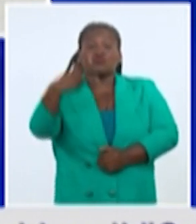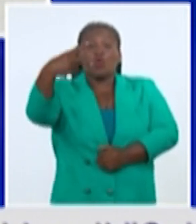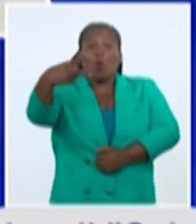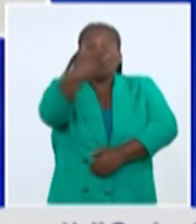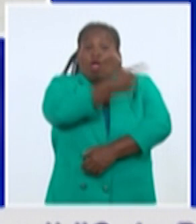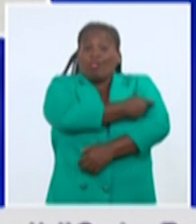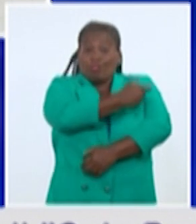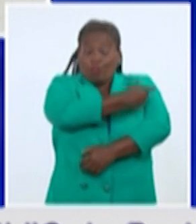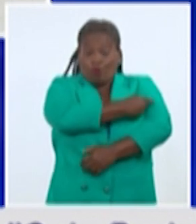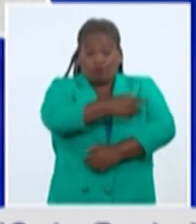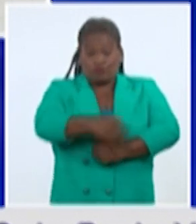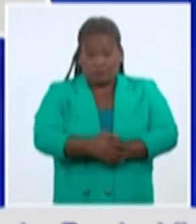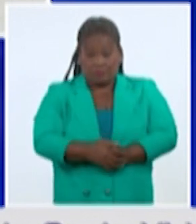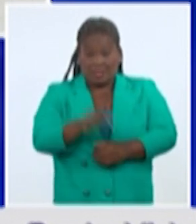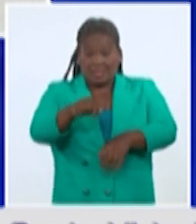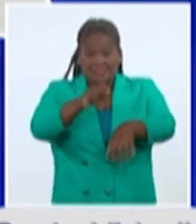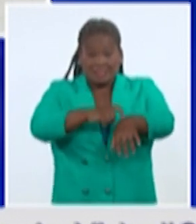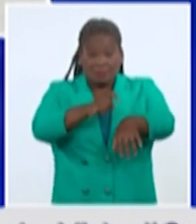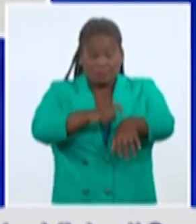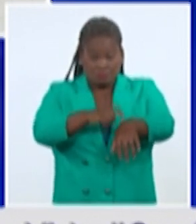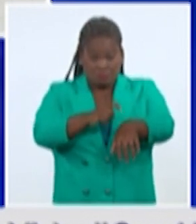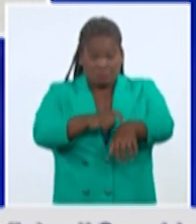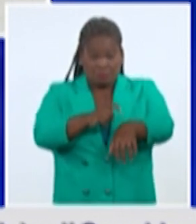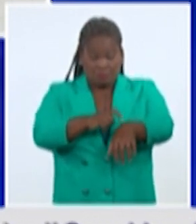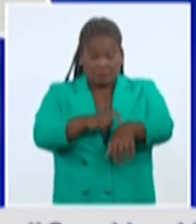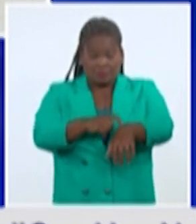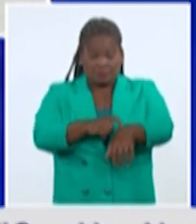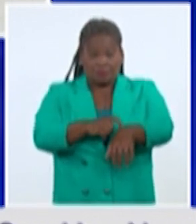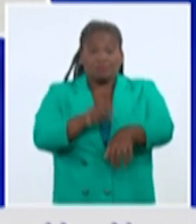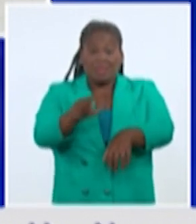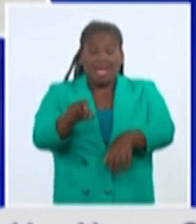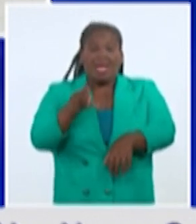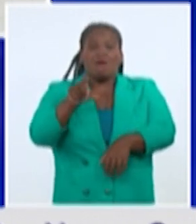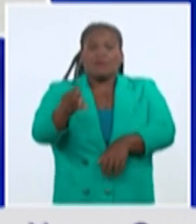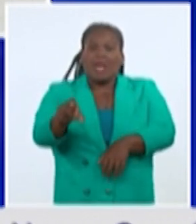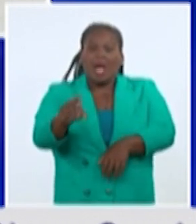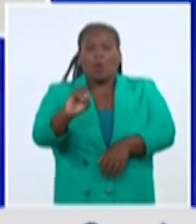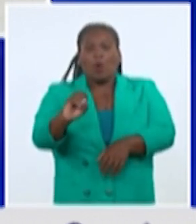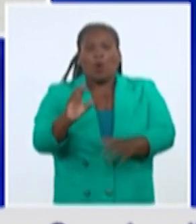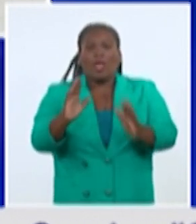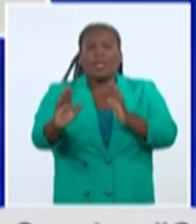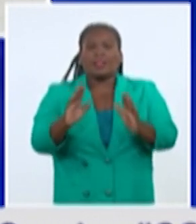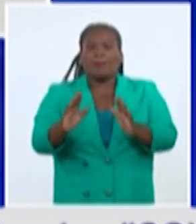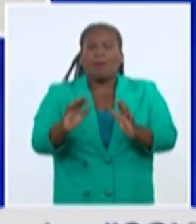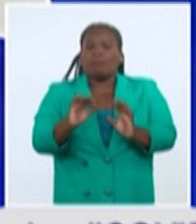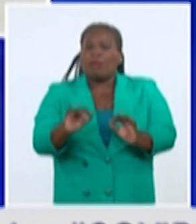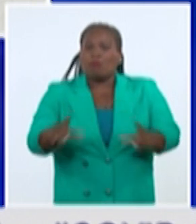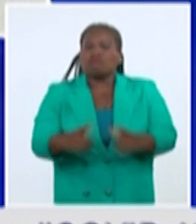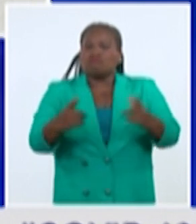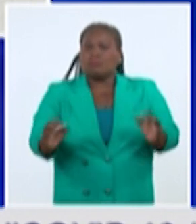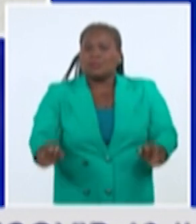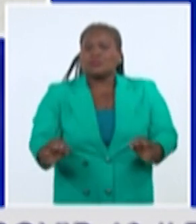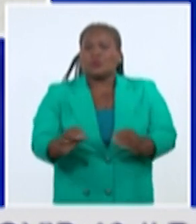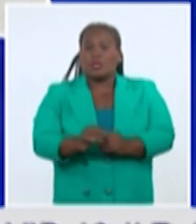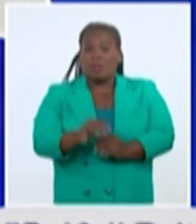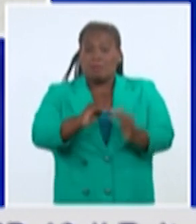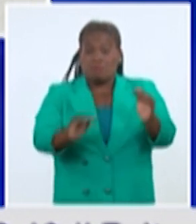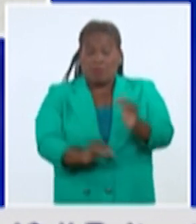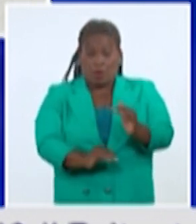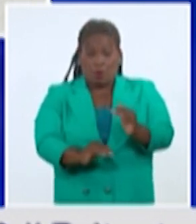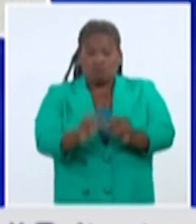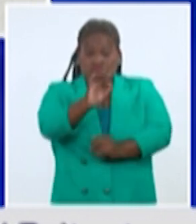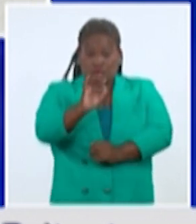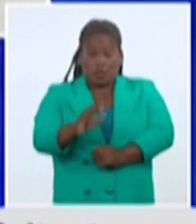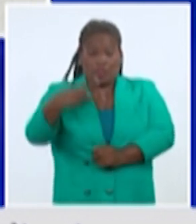estos momentos, como te hacía referencia, en el final o en la recuperación de su ejecución. Y bueno, en menor por ciento las terceras dosis,